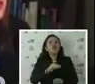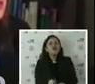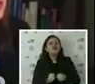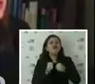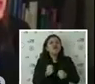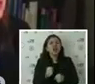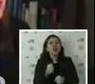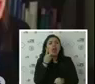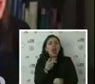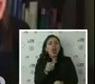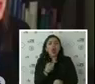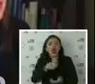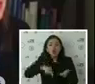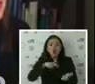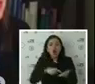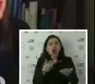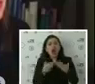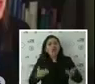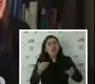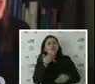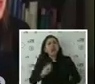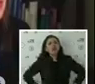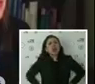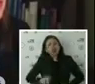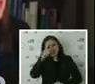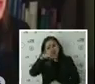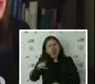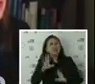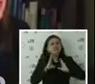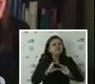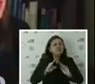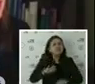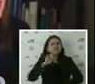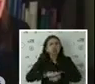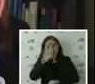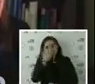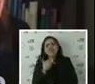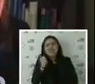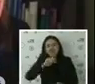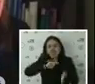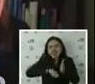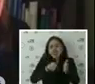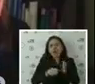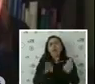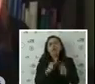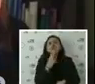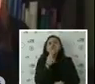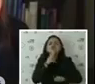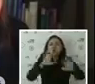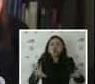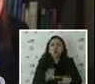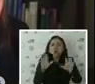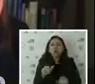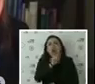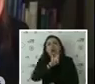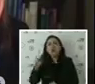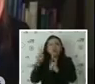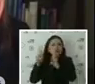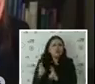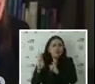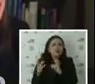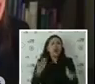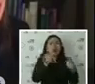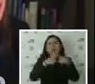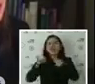conjugado en un espacio ad hoc para el fomento de habilidades técnicas en el manejo de las computadoras, las aplicaciones